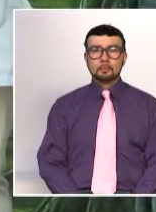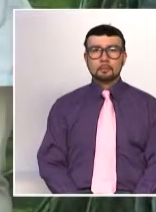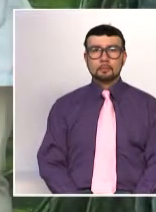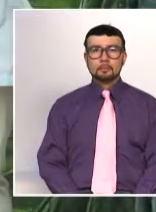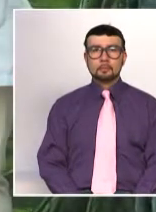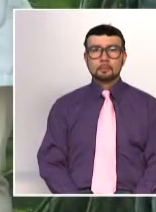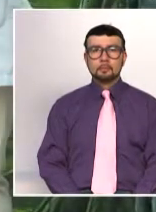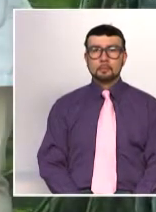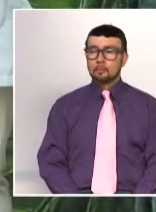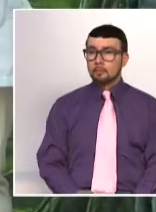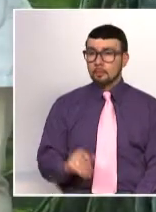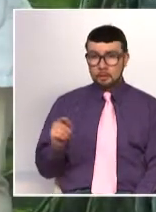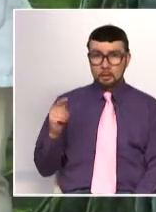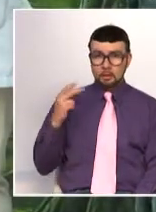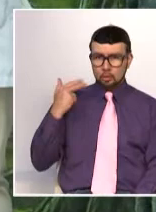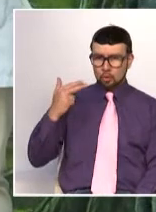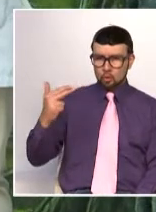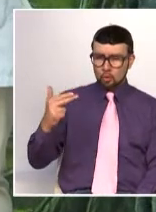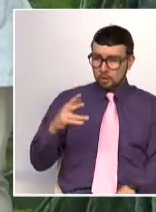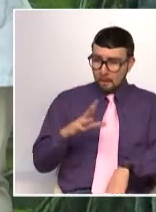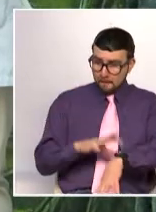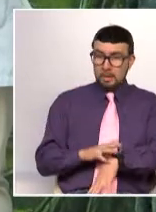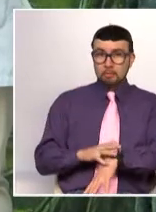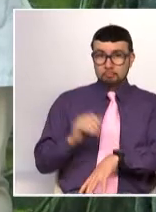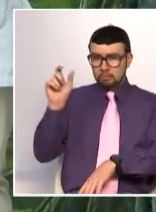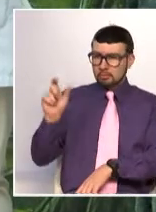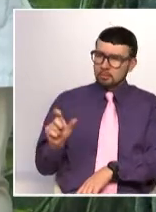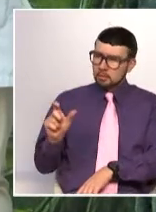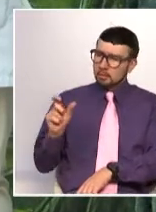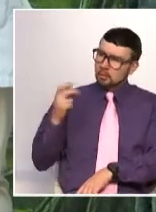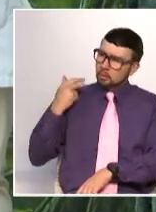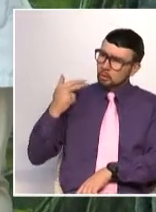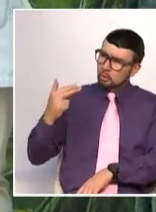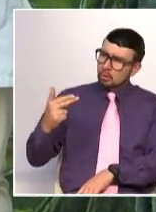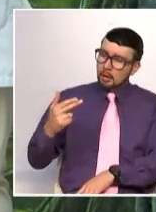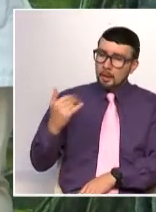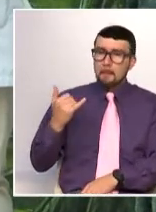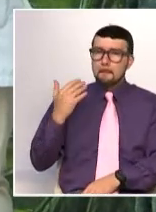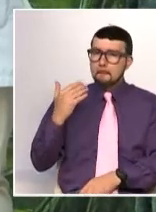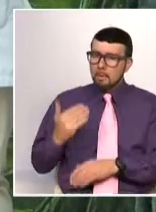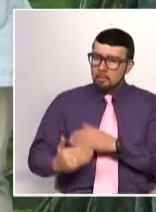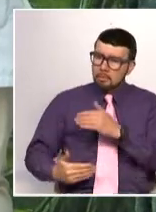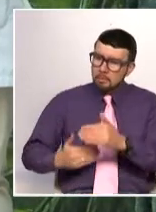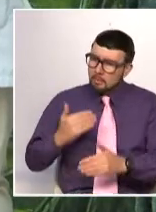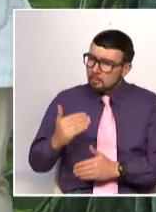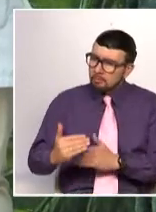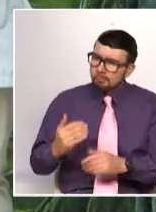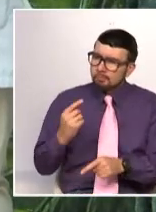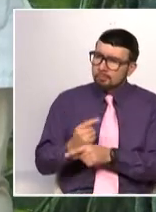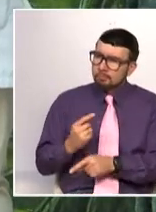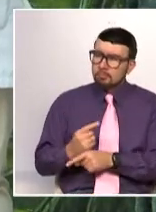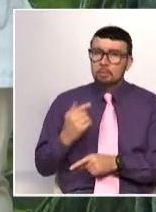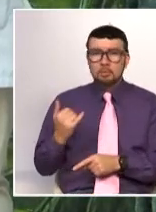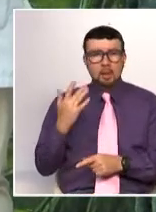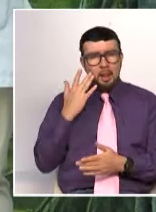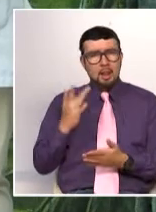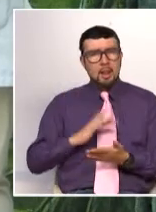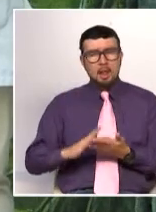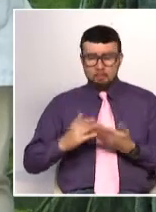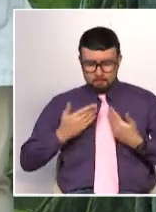de acuerdo a la historia clínica del paciente definimos los procesos que utilizamos para la desintoxicación